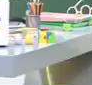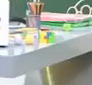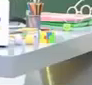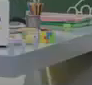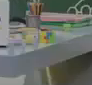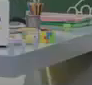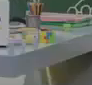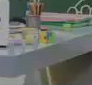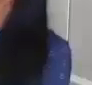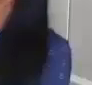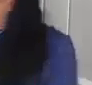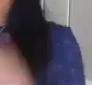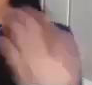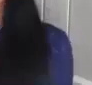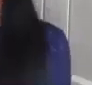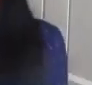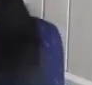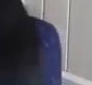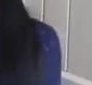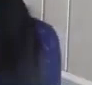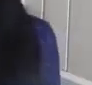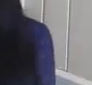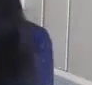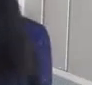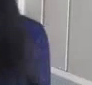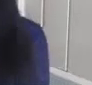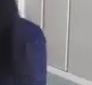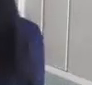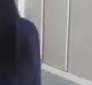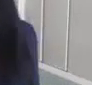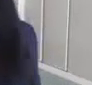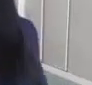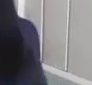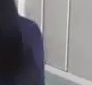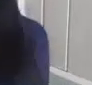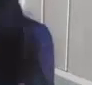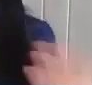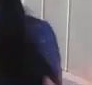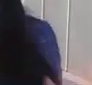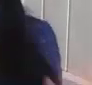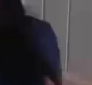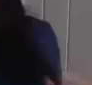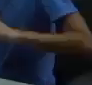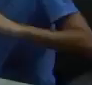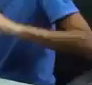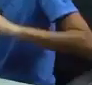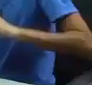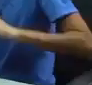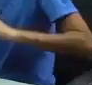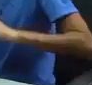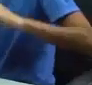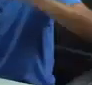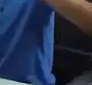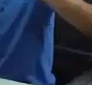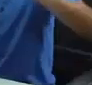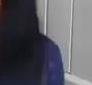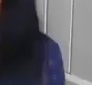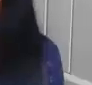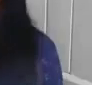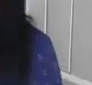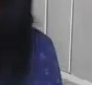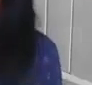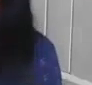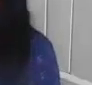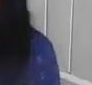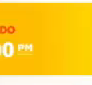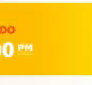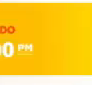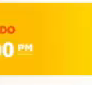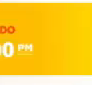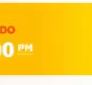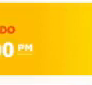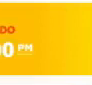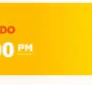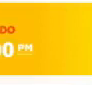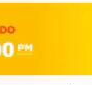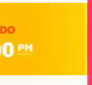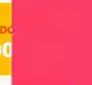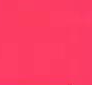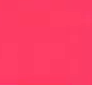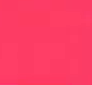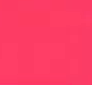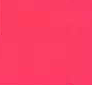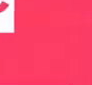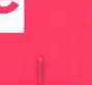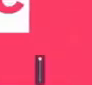chicas y chicos. Debemos entender que solo debemos comprar lo justo y necesario. ¿Quieres saber cómo evitar el consumo?